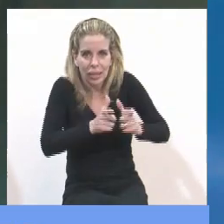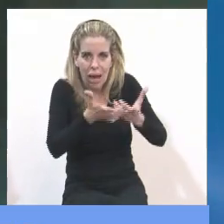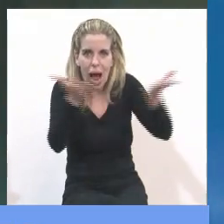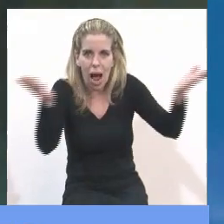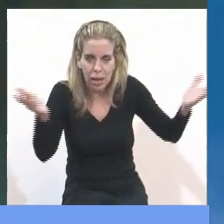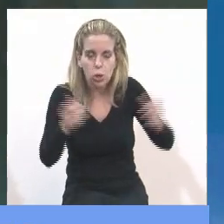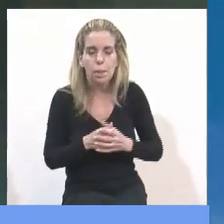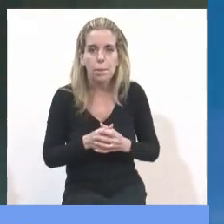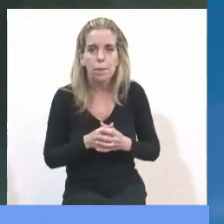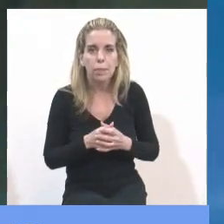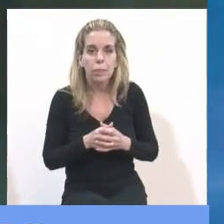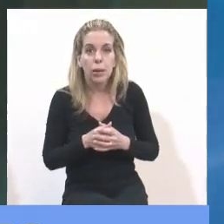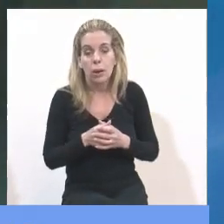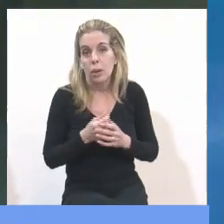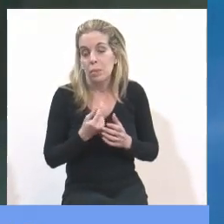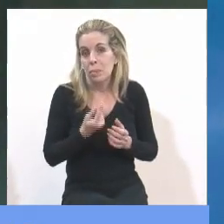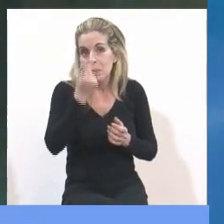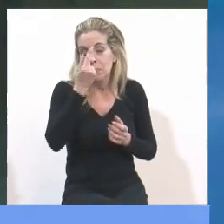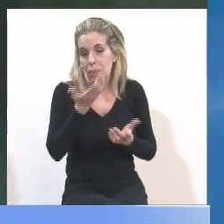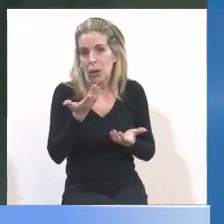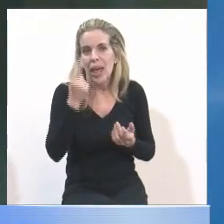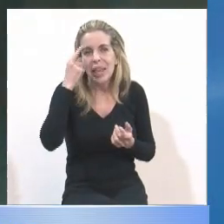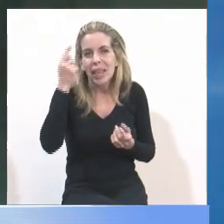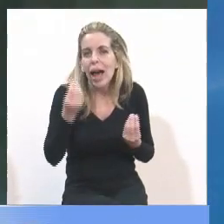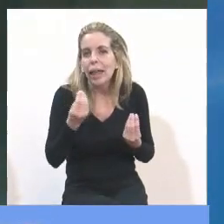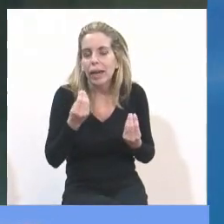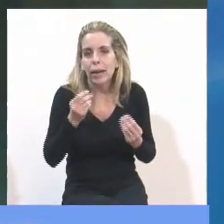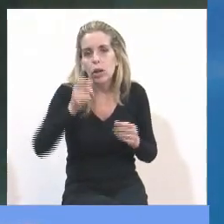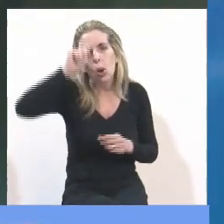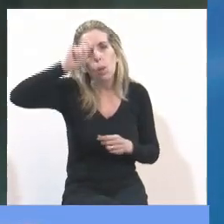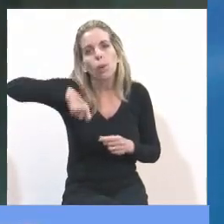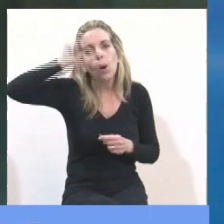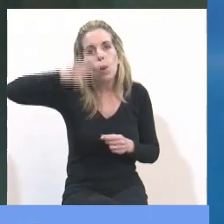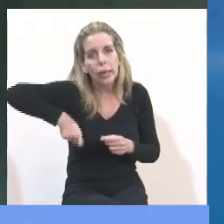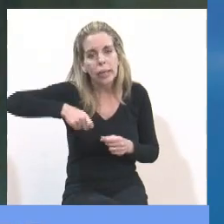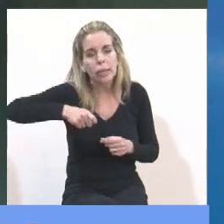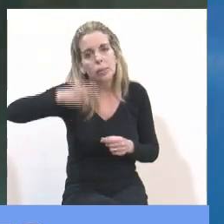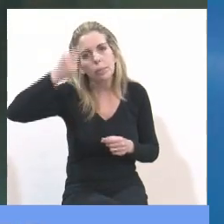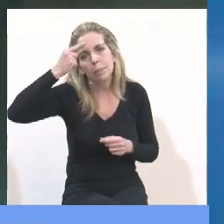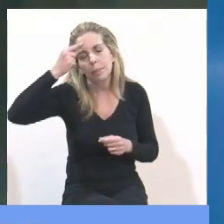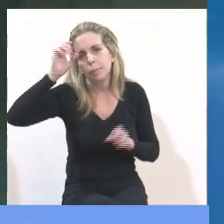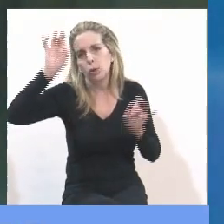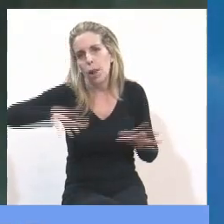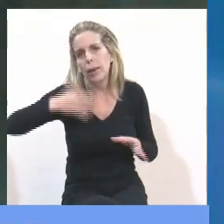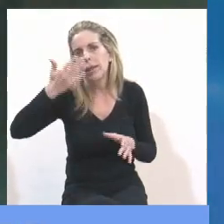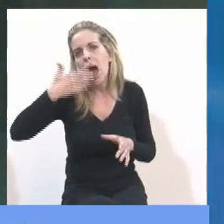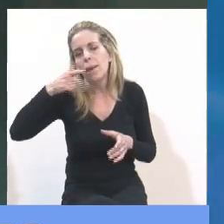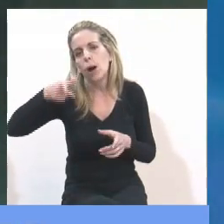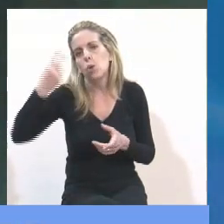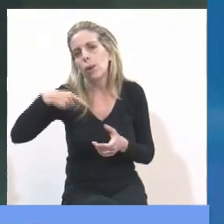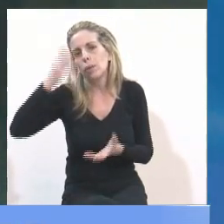Nación. Porque desde la idea de que los jueces solo hablan a través de sus sentencias,